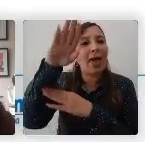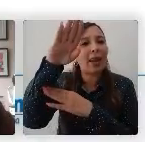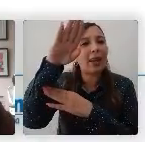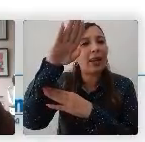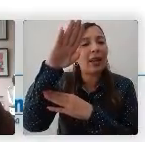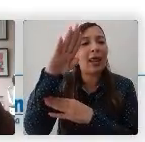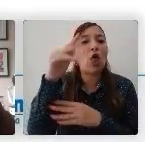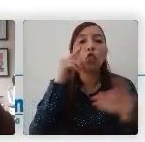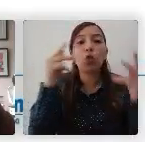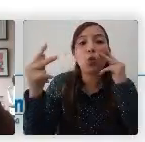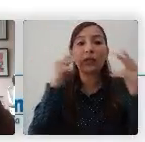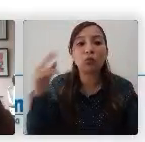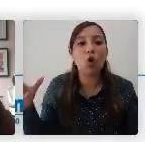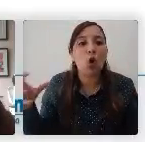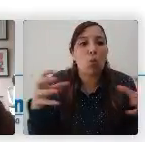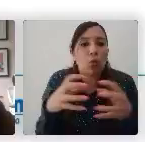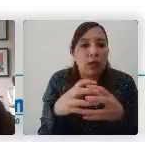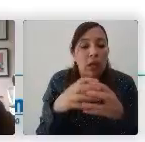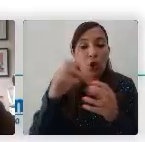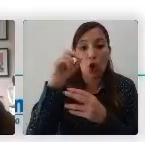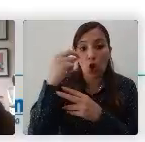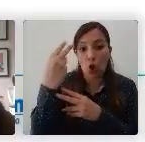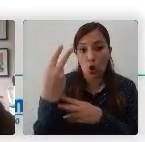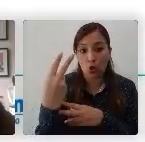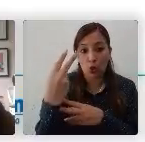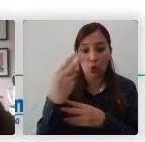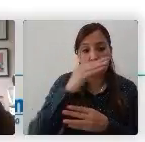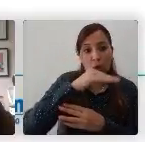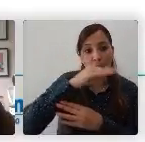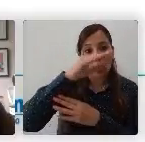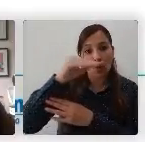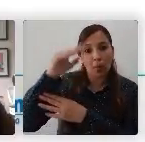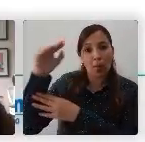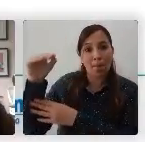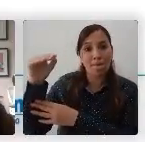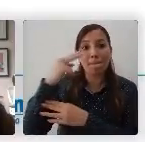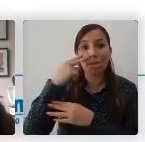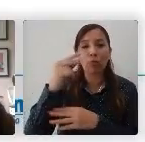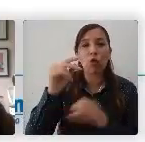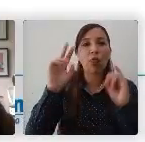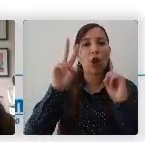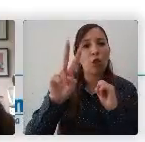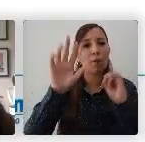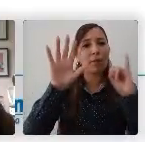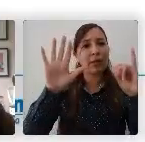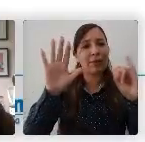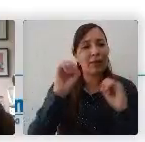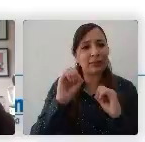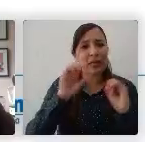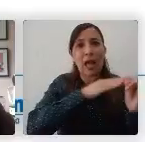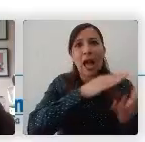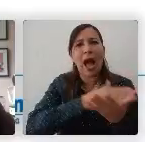segundo es el ingreso en sueños vamos a saber que ha habido una crecida desde el 2010 hasta el 2019